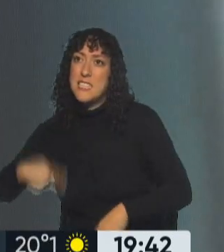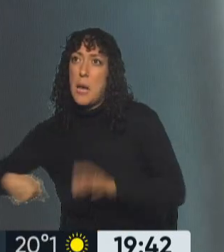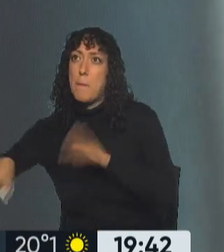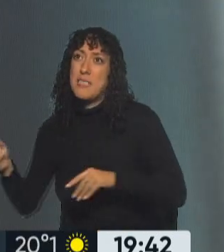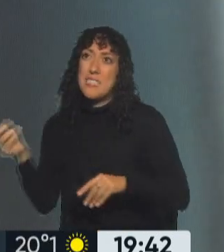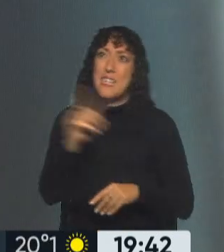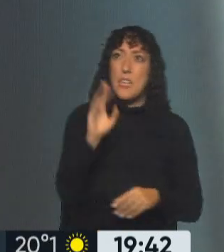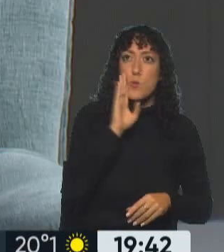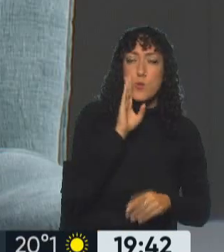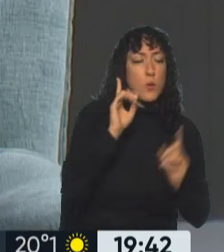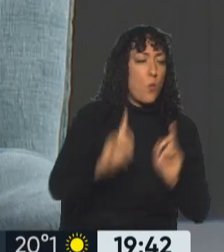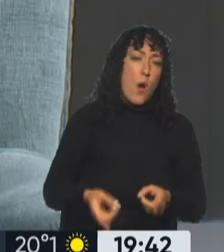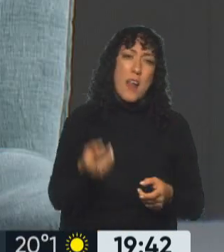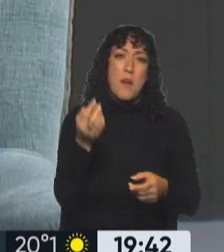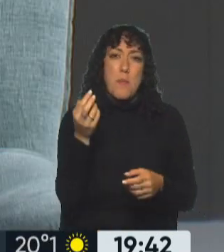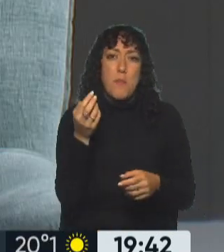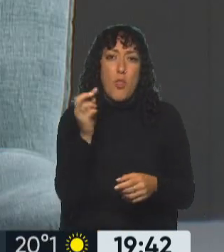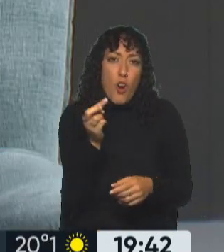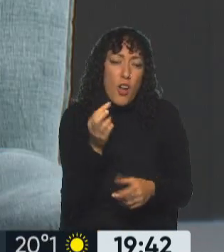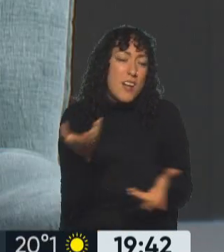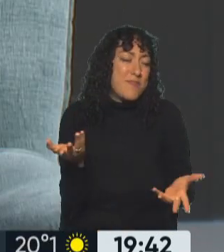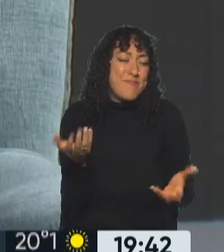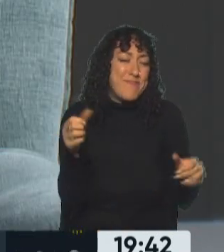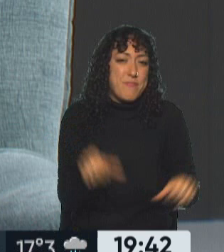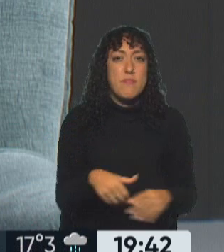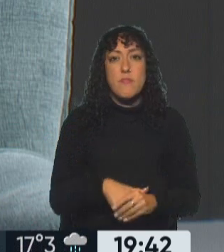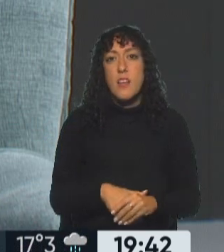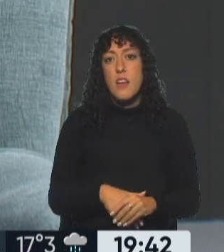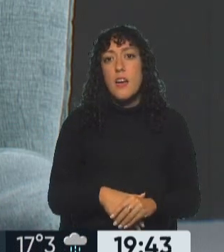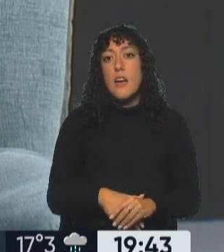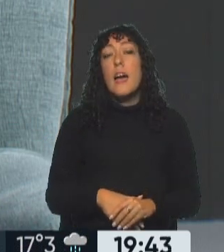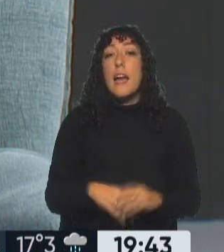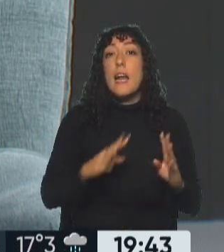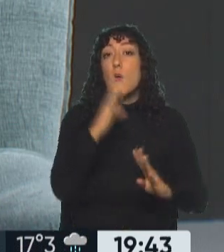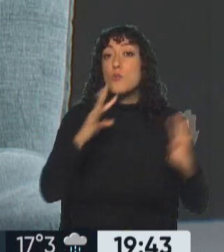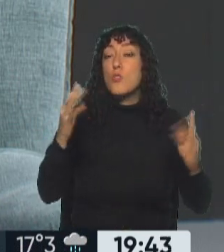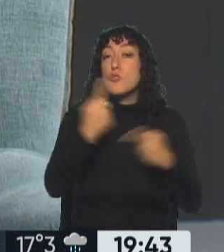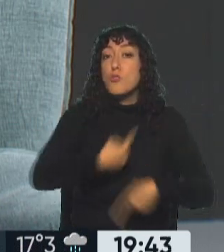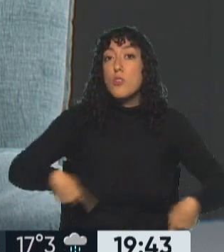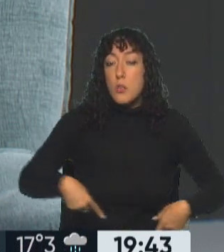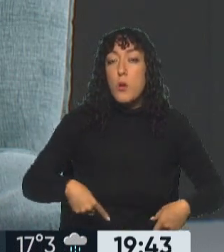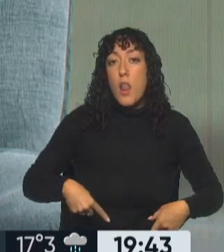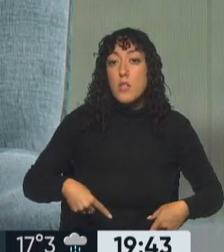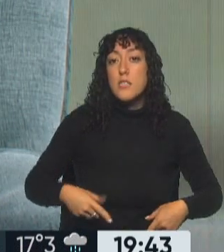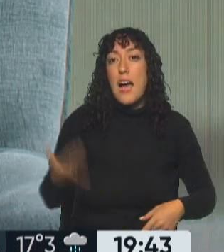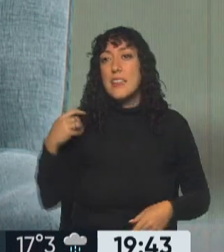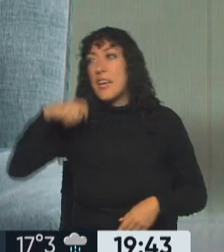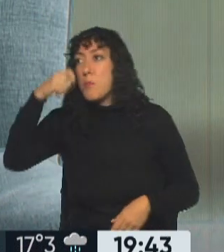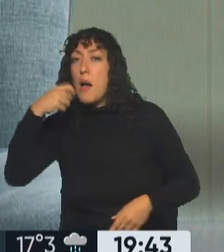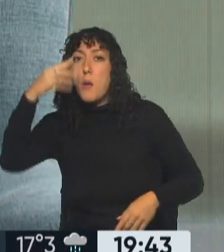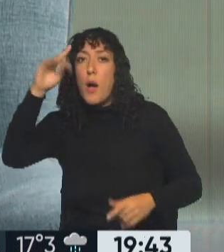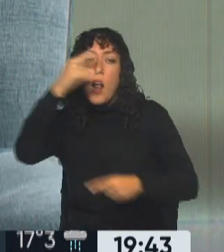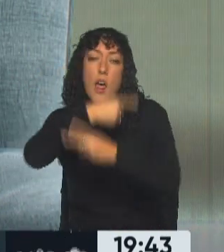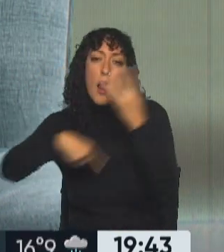peso en nuestra nación, ¿no? Hoy hay un actor que son los recursos naturales. Una vez más, antes eran los animalitos, ¿no? Que la vaca, que